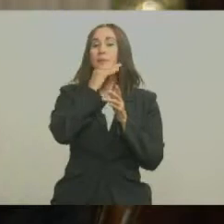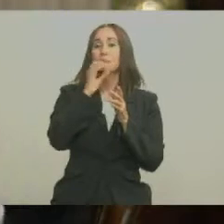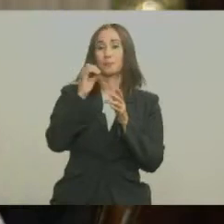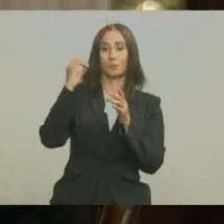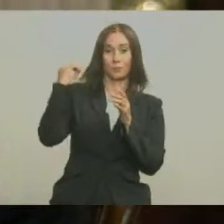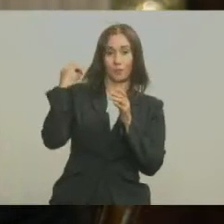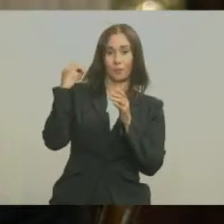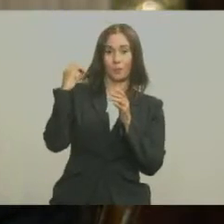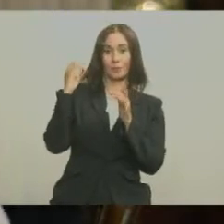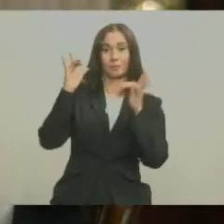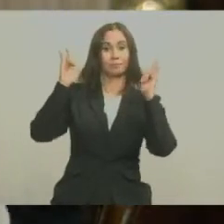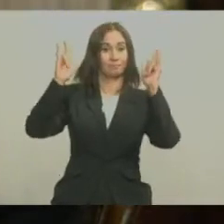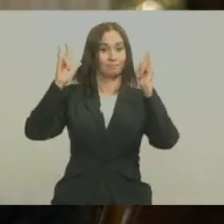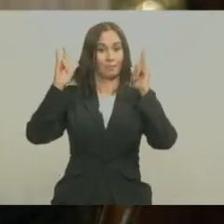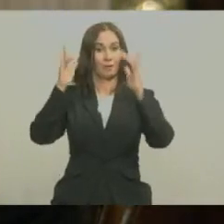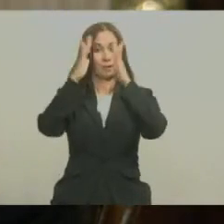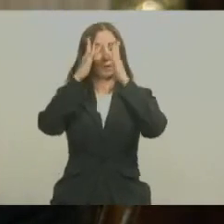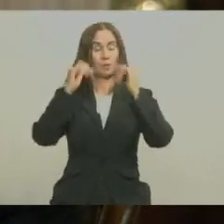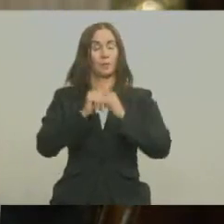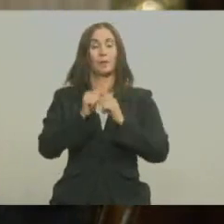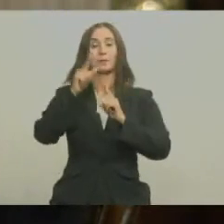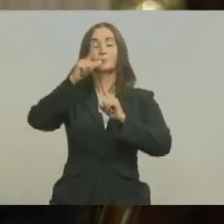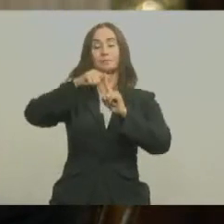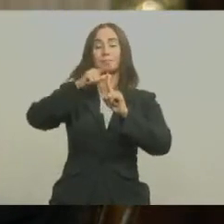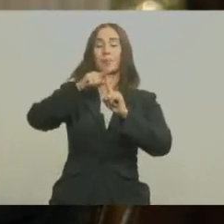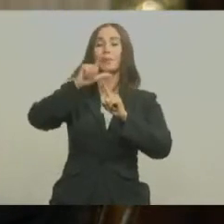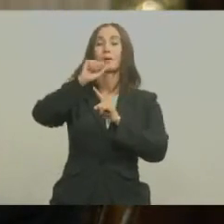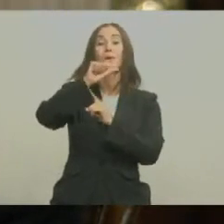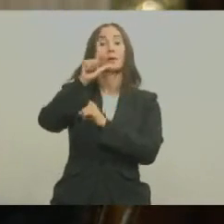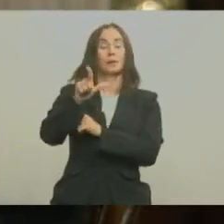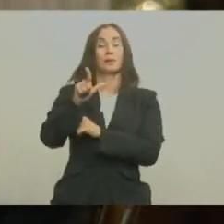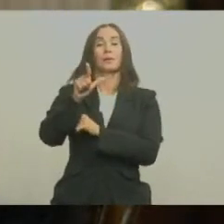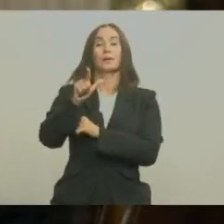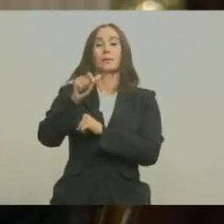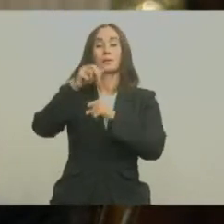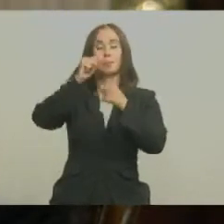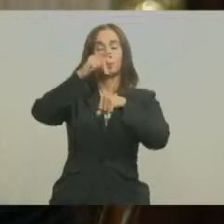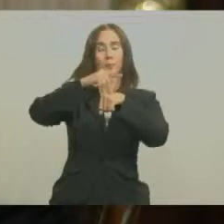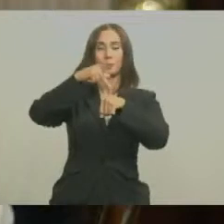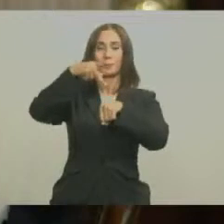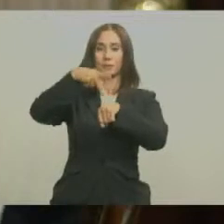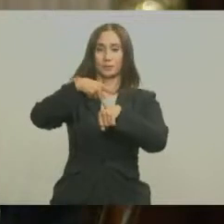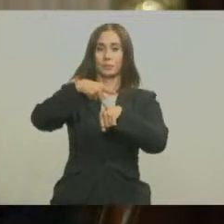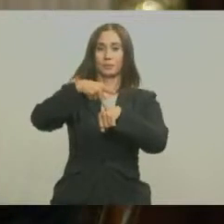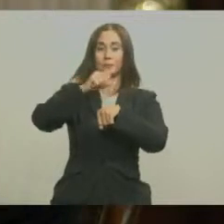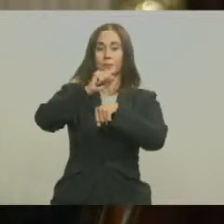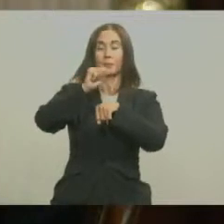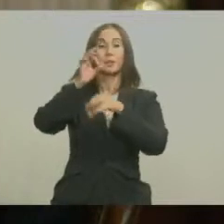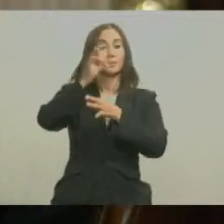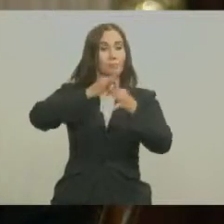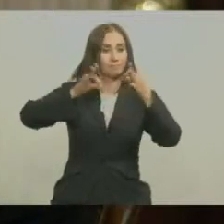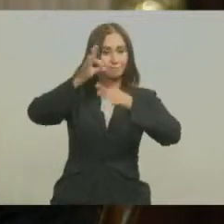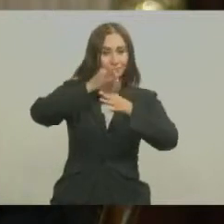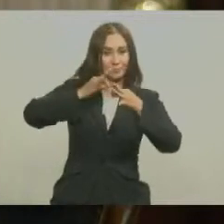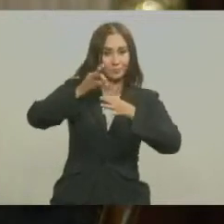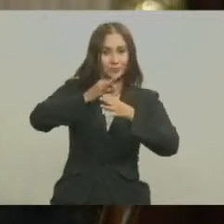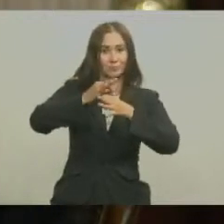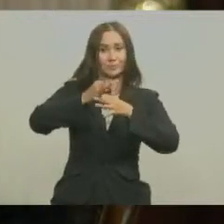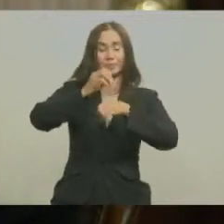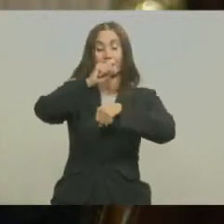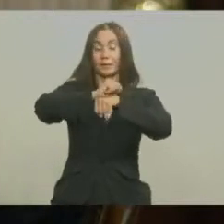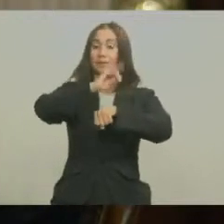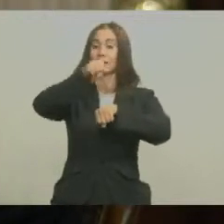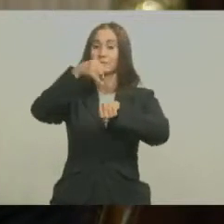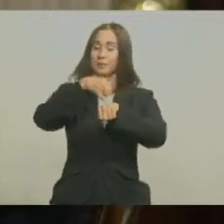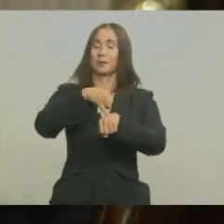Oeste, Higüey, San Cristóbal, Los Alcarrizos, Puerto Plata, San Francisco de Macorís, San